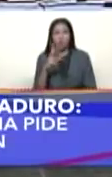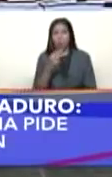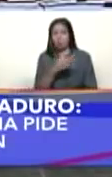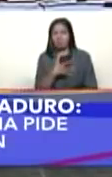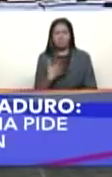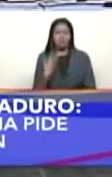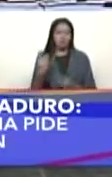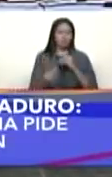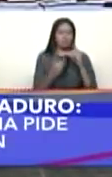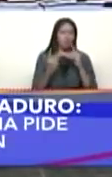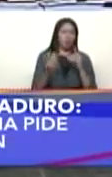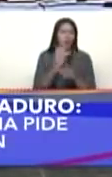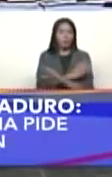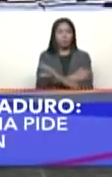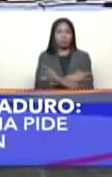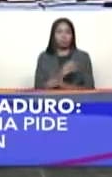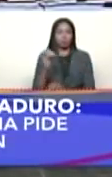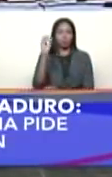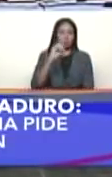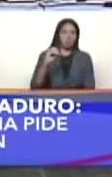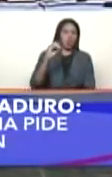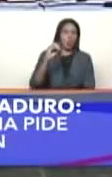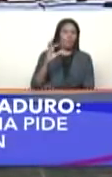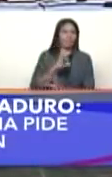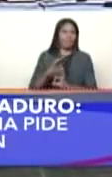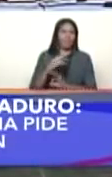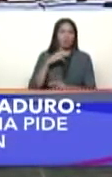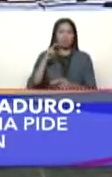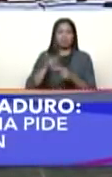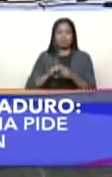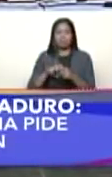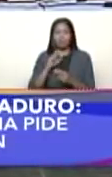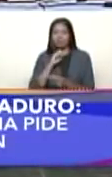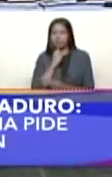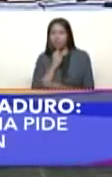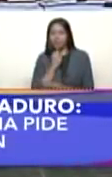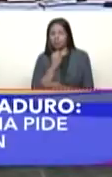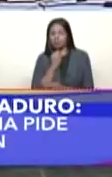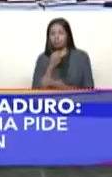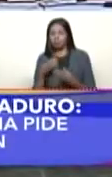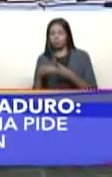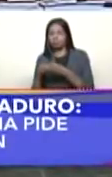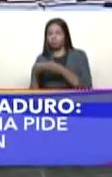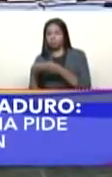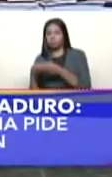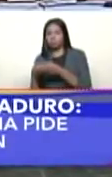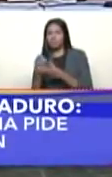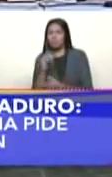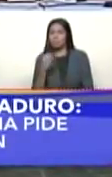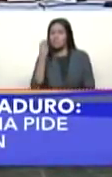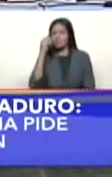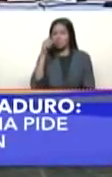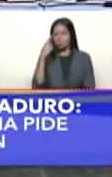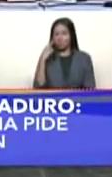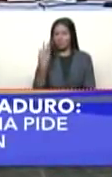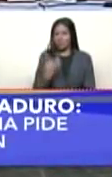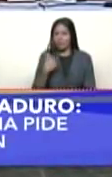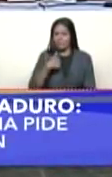con la oposición, cero diálogo, y estoy sentado en secreto con ellos? ¿Ustedes creerían en mí?